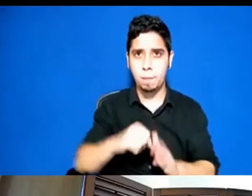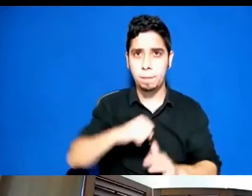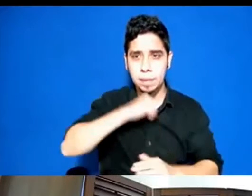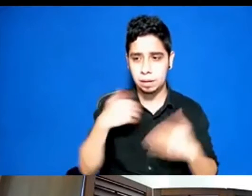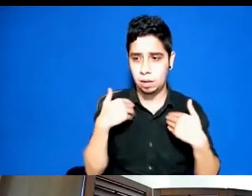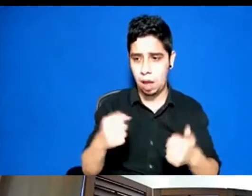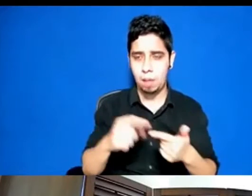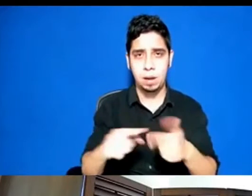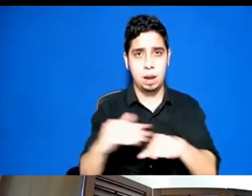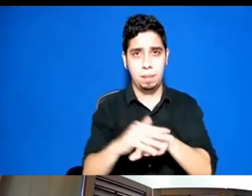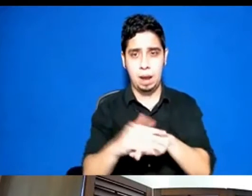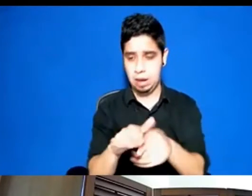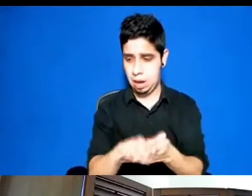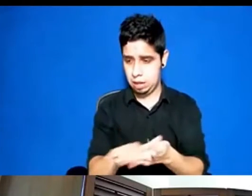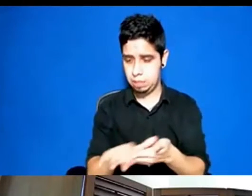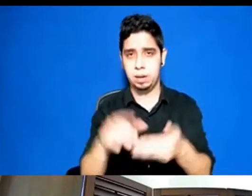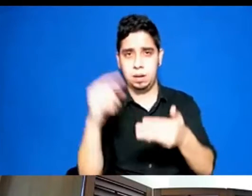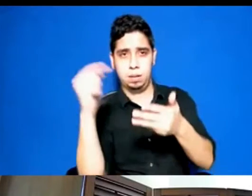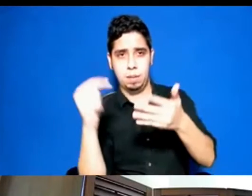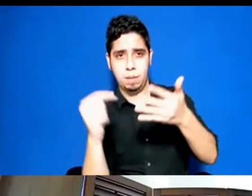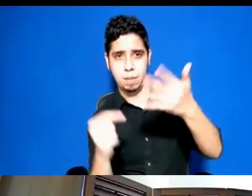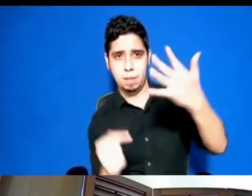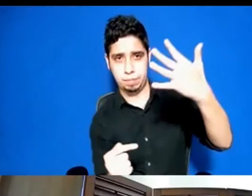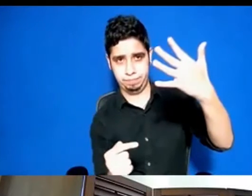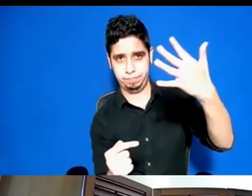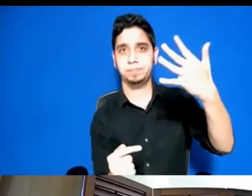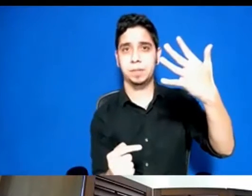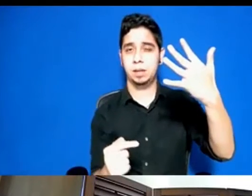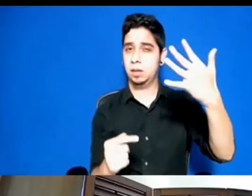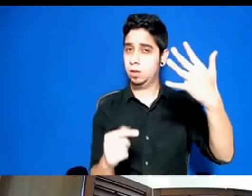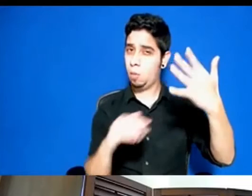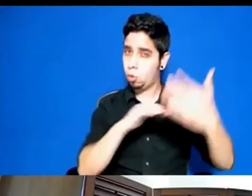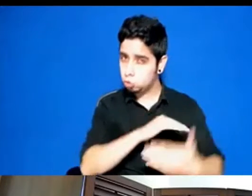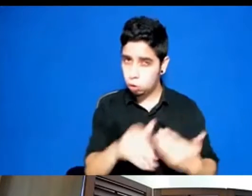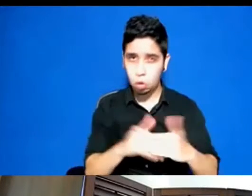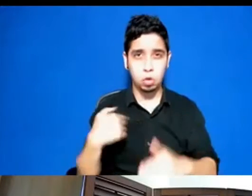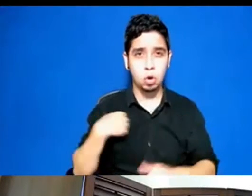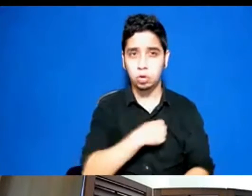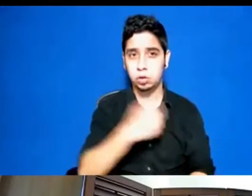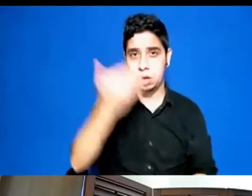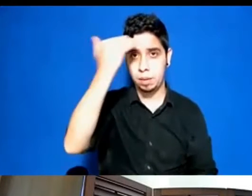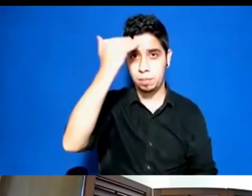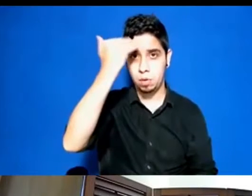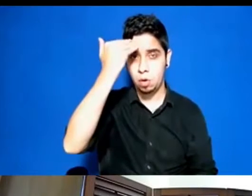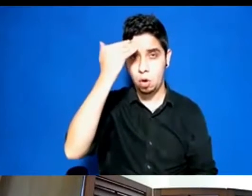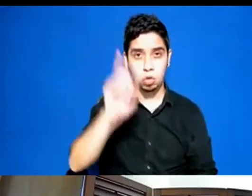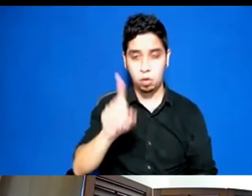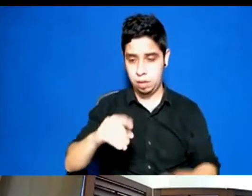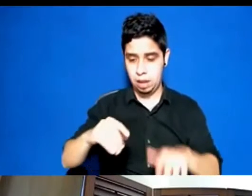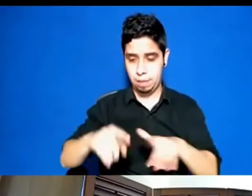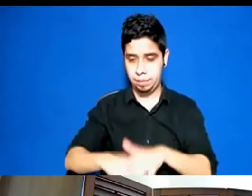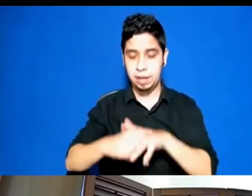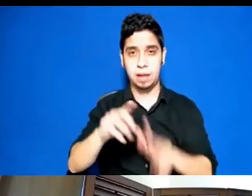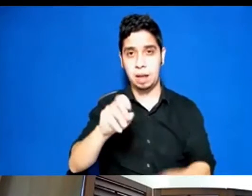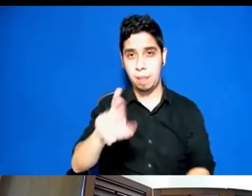limpias. Y como todos debemos saber, el mar empieza en la montaña, porque